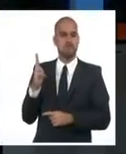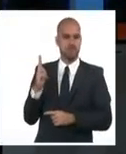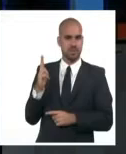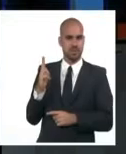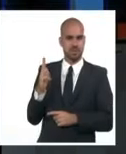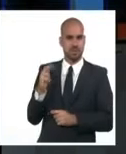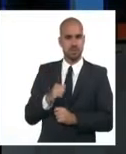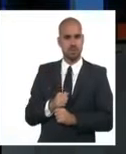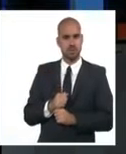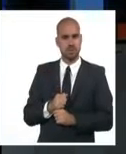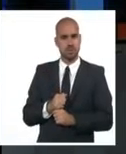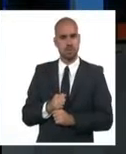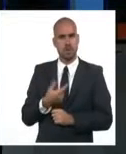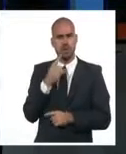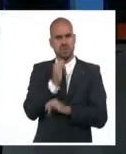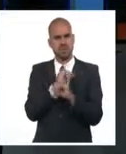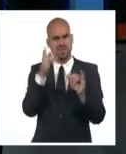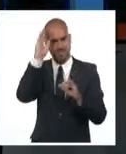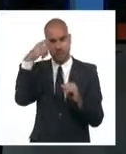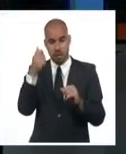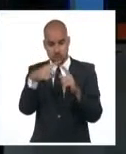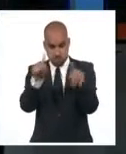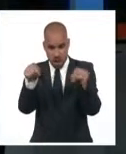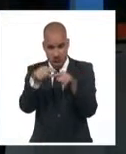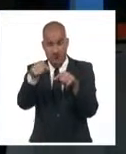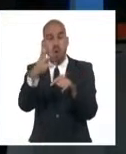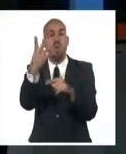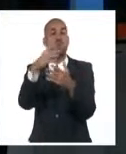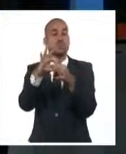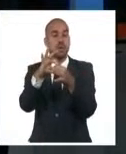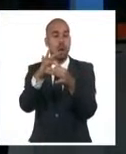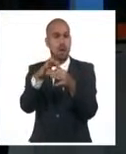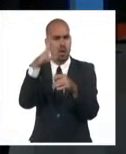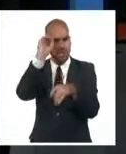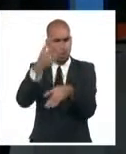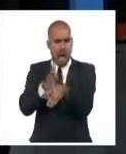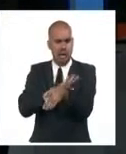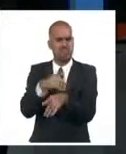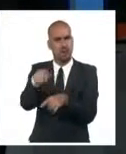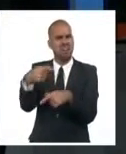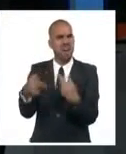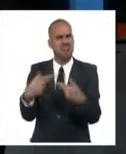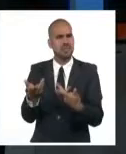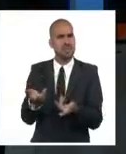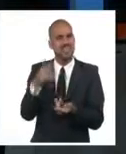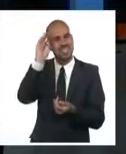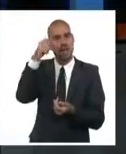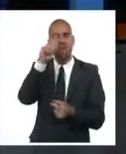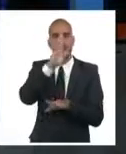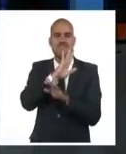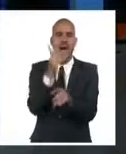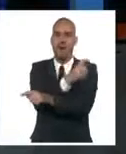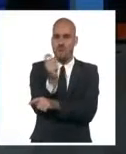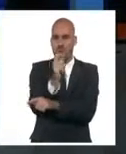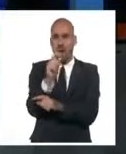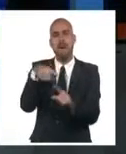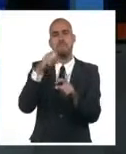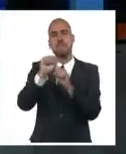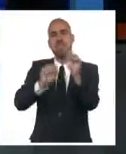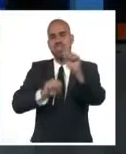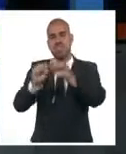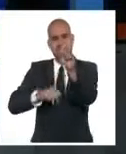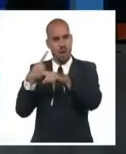una barricada en un aula de cuarto grado en la que minutos antes se había celebrado una ceremonia de fin de curso y una entrega de